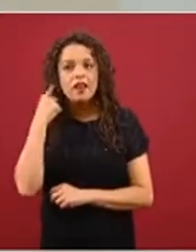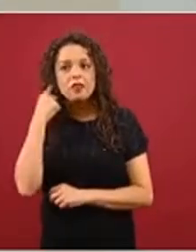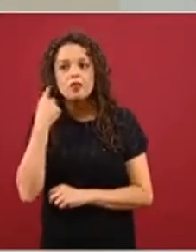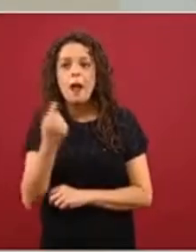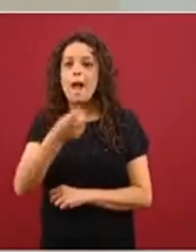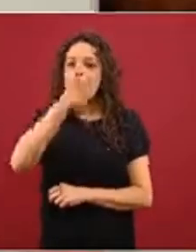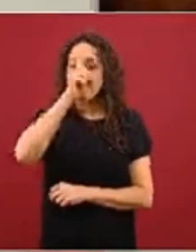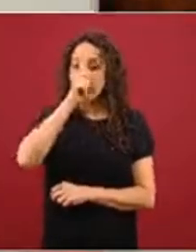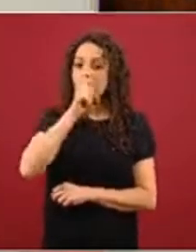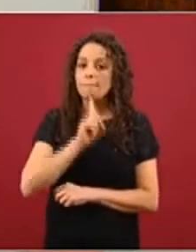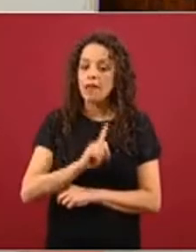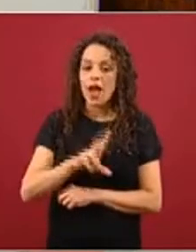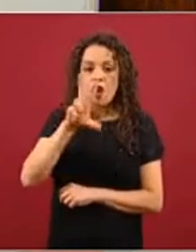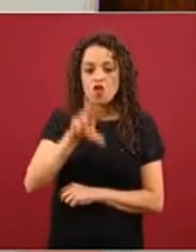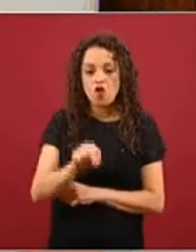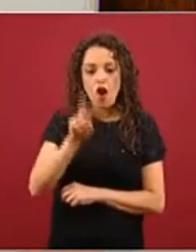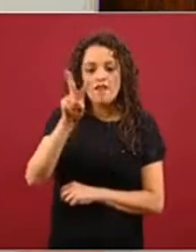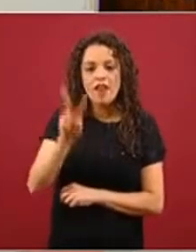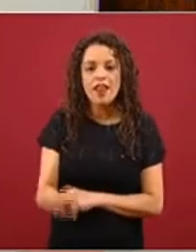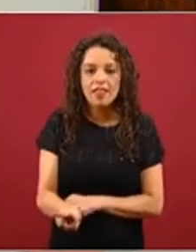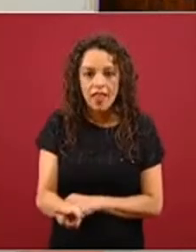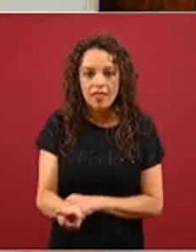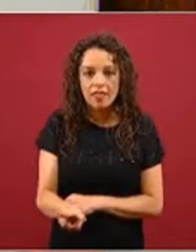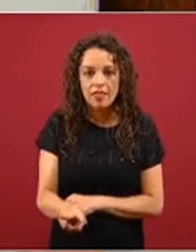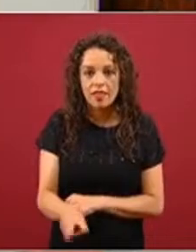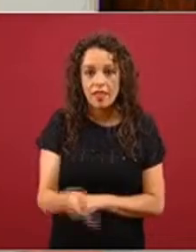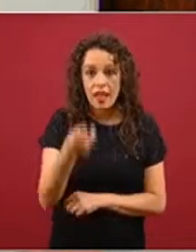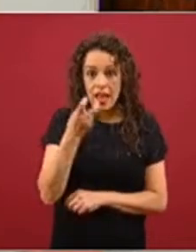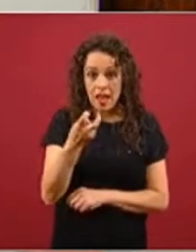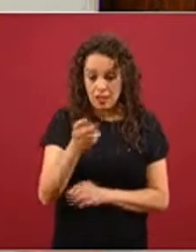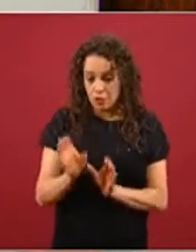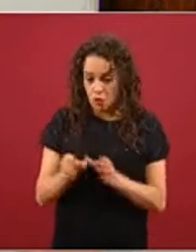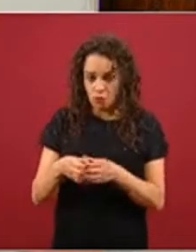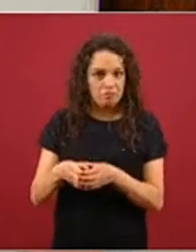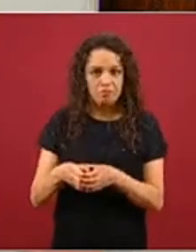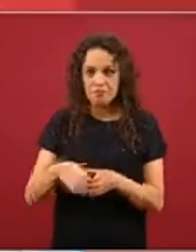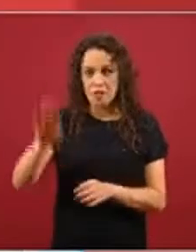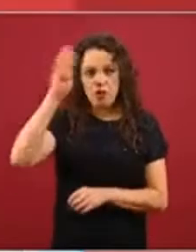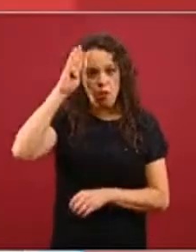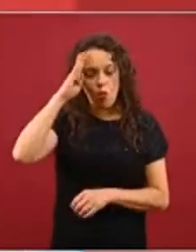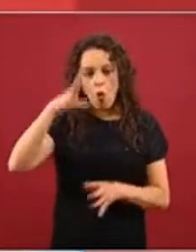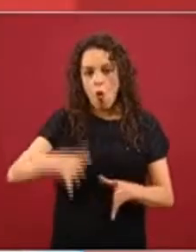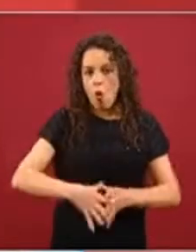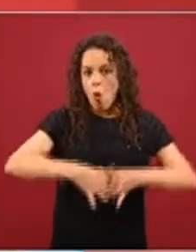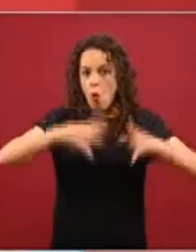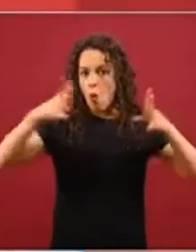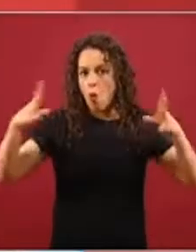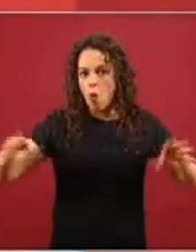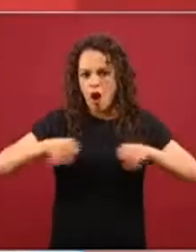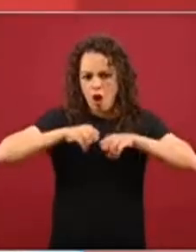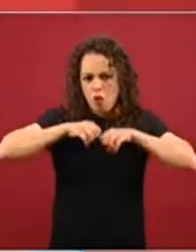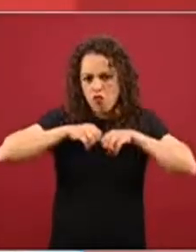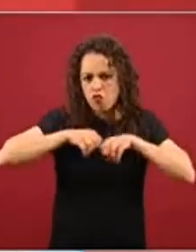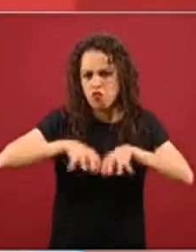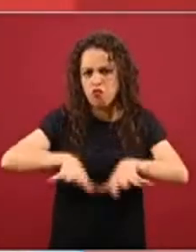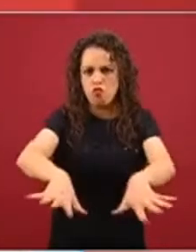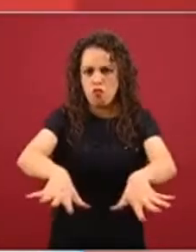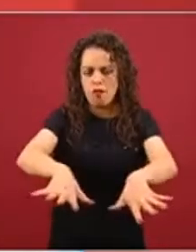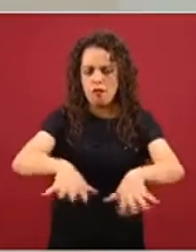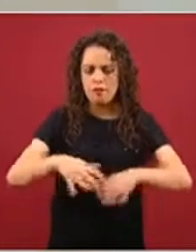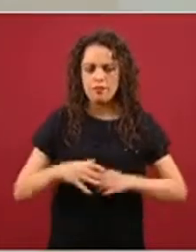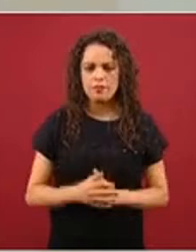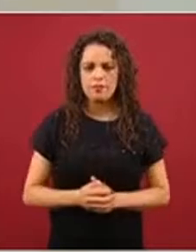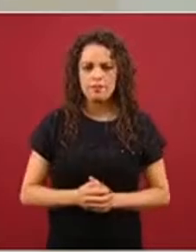esto es un negocio masivo, no es pequeño, es masivo. Recuerdo que en la presentación del maestro Villamil hubo una serie